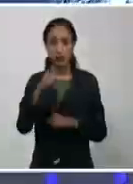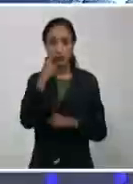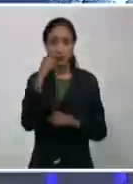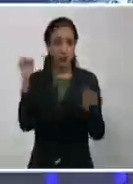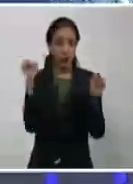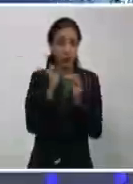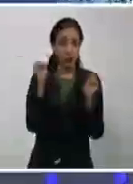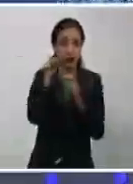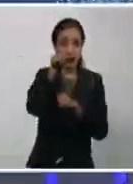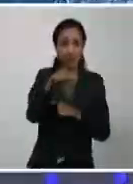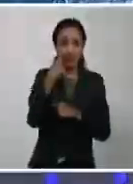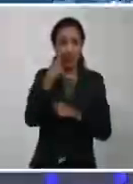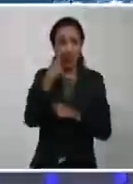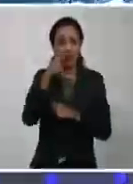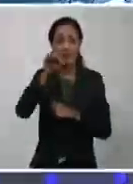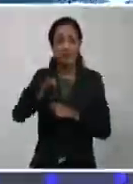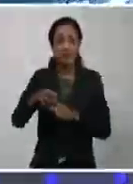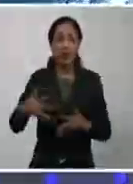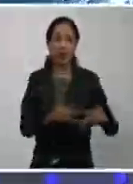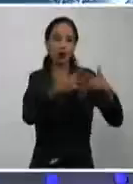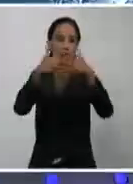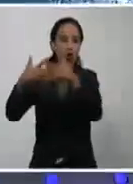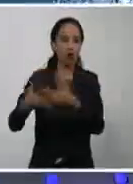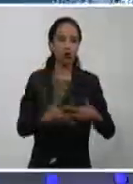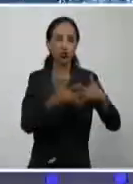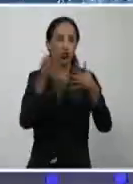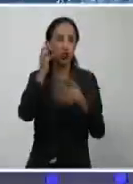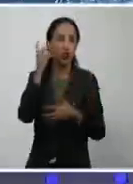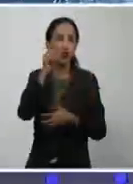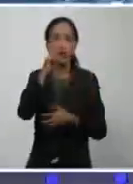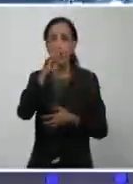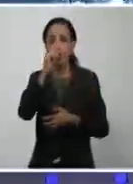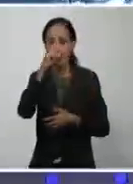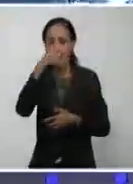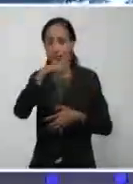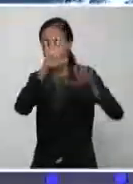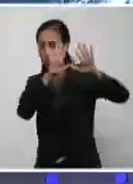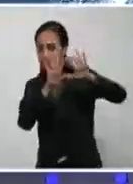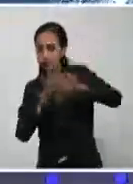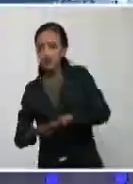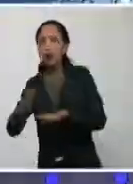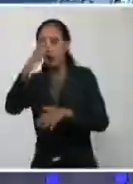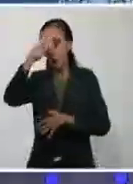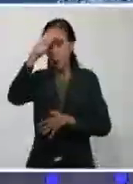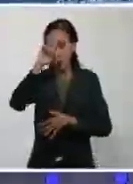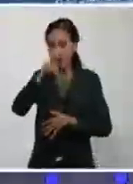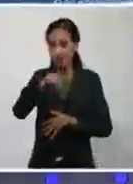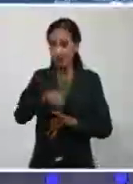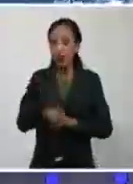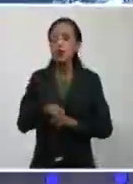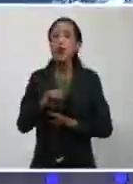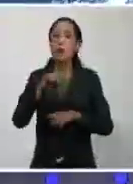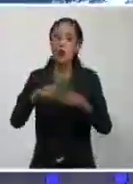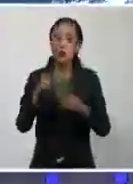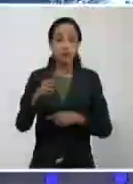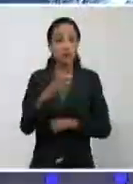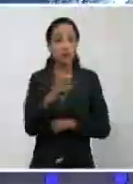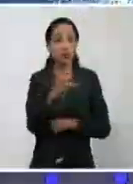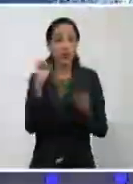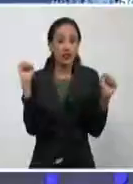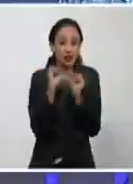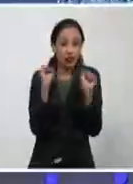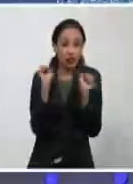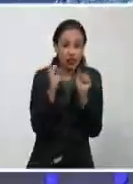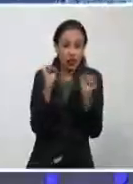península de la Florida, continuará descendiendo hasta nuestro país y por eso se pronostica una madrugada notablemente fría hacia zonas del interior